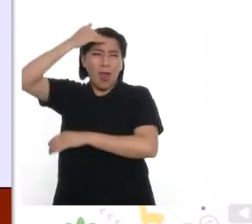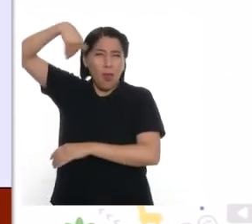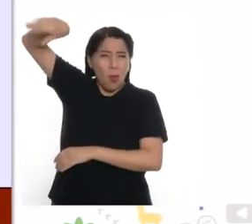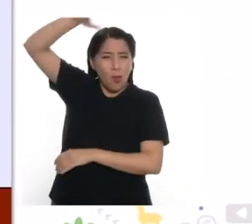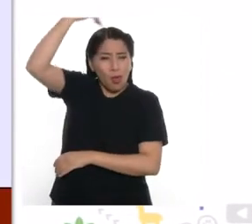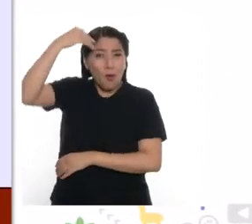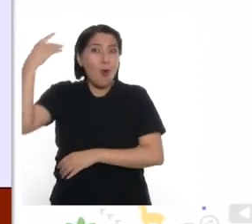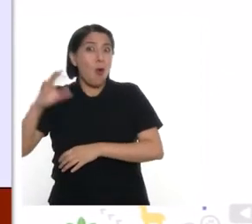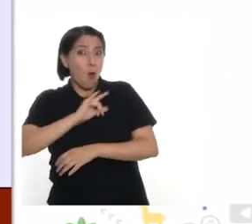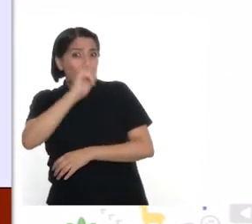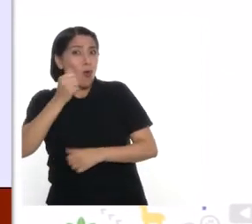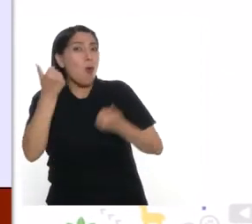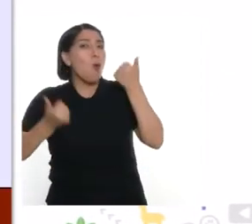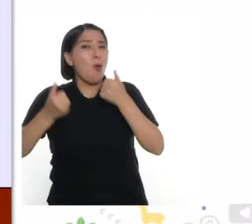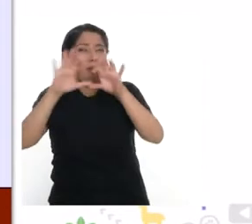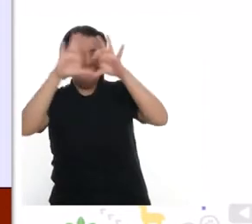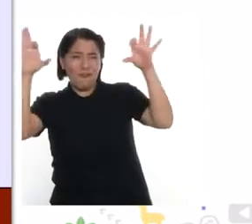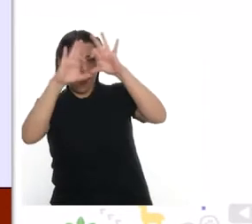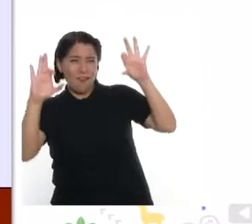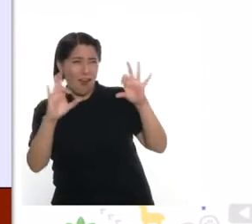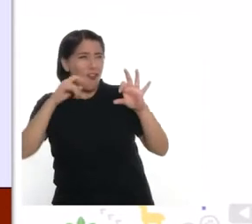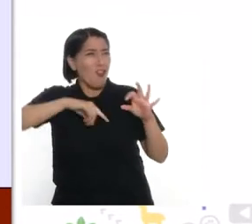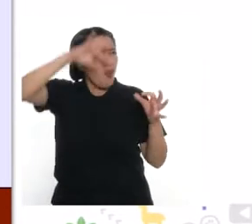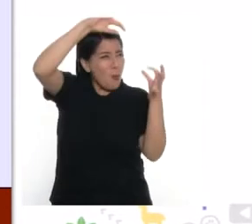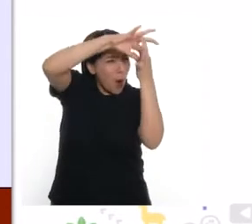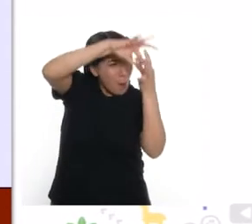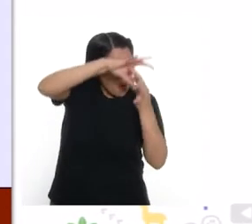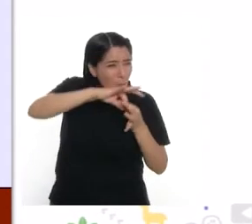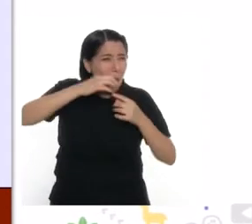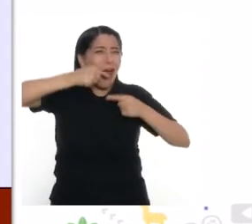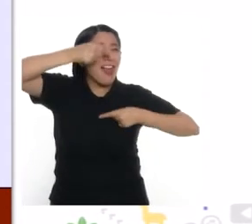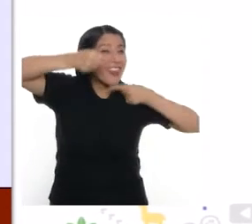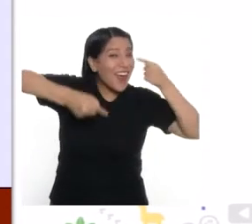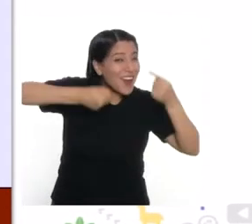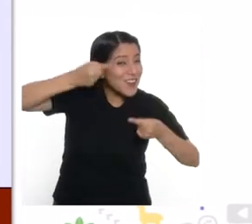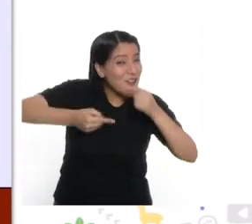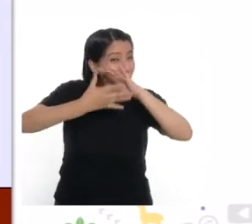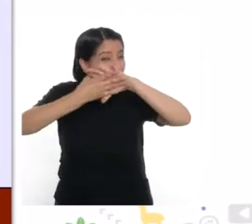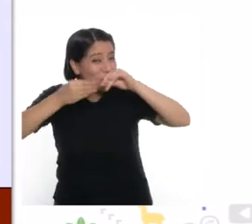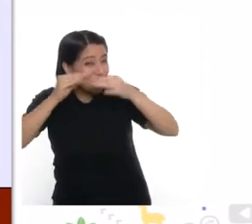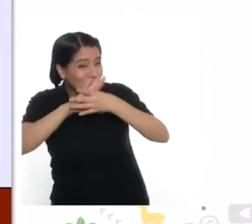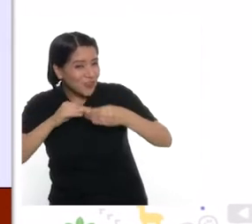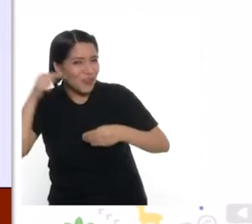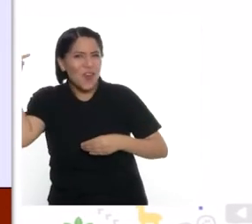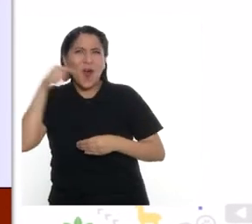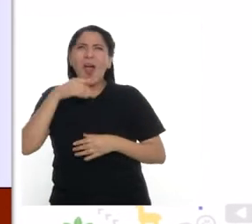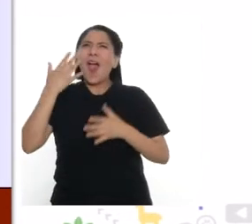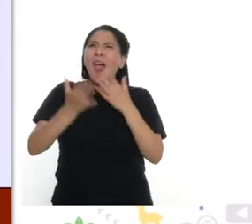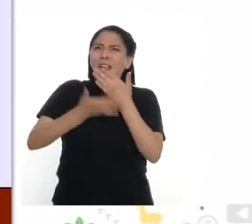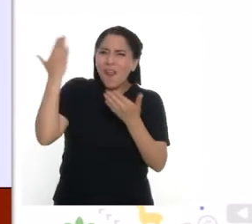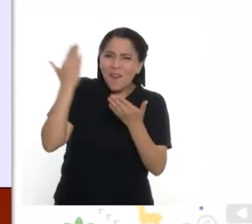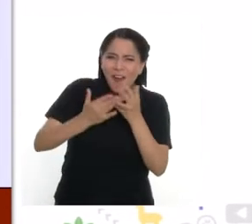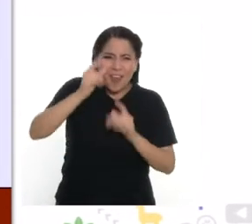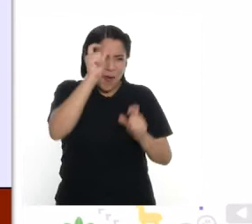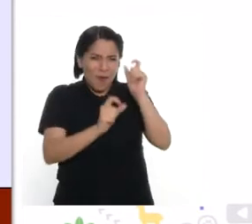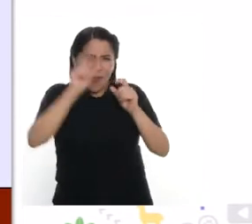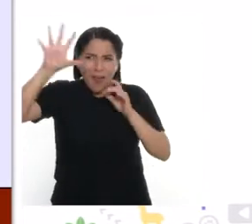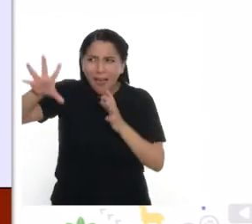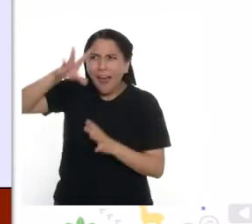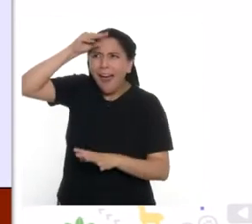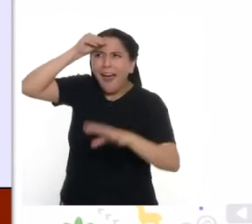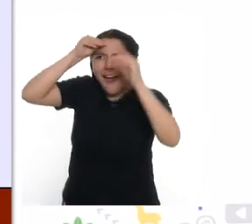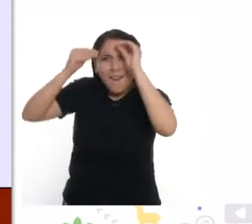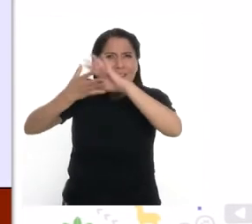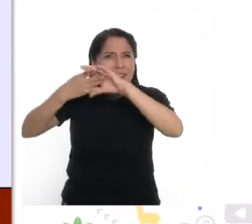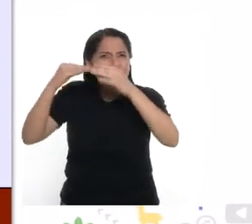árabes usaron la rima para relatar sus fantásticas historias en cuentos y narraciones? Era más fácil que las personas aprendieran